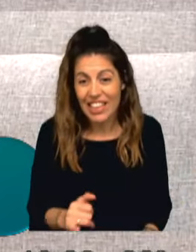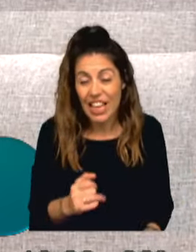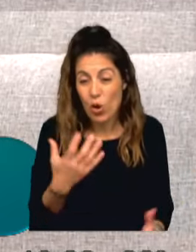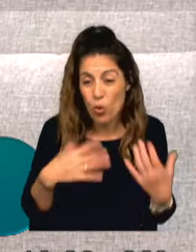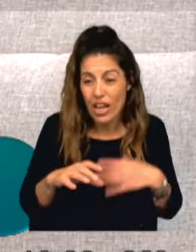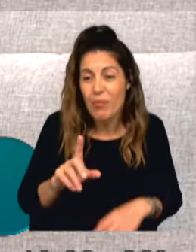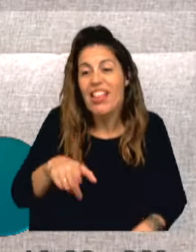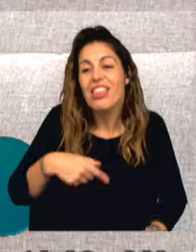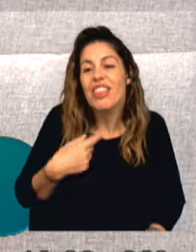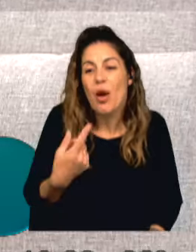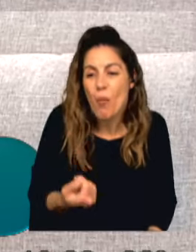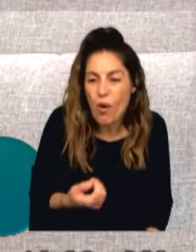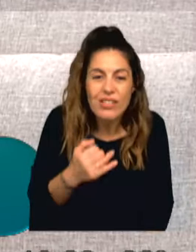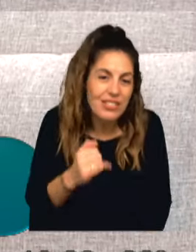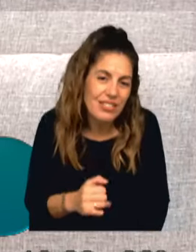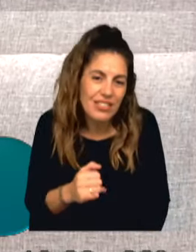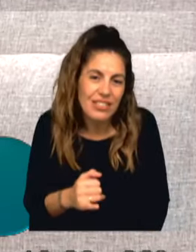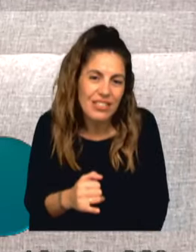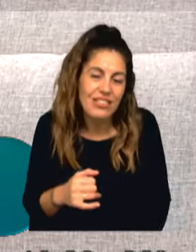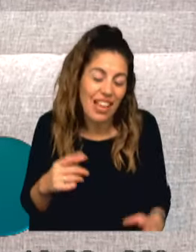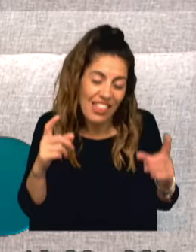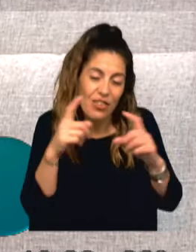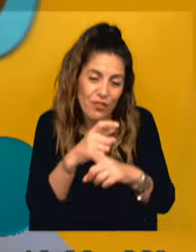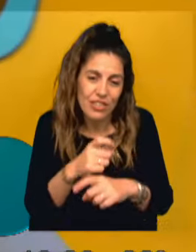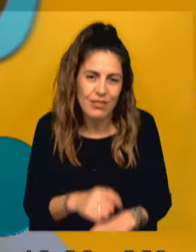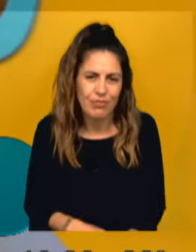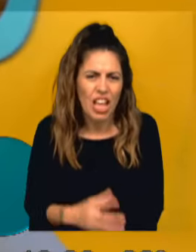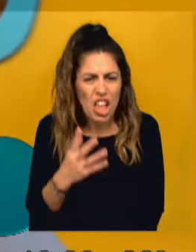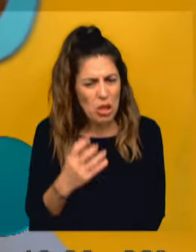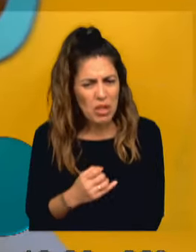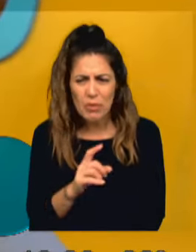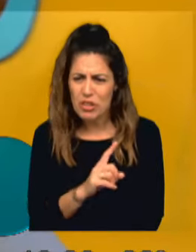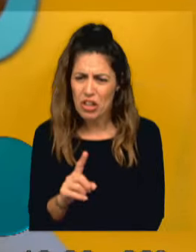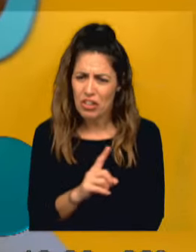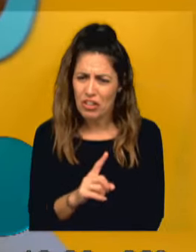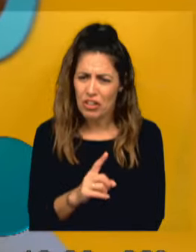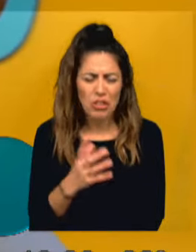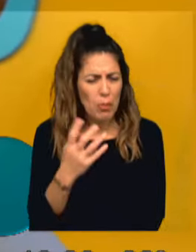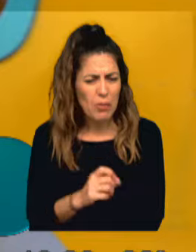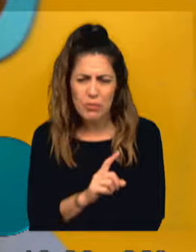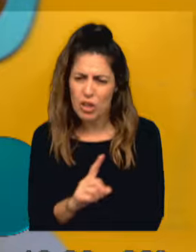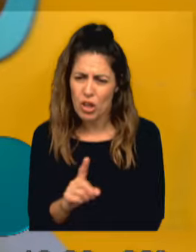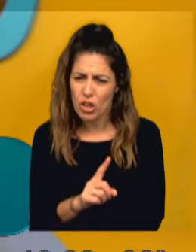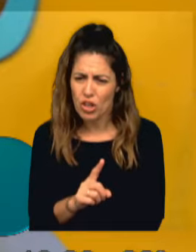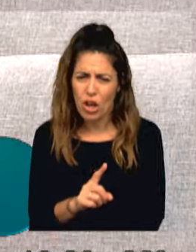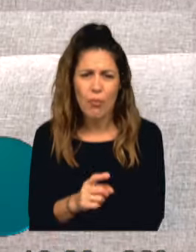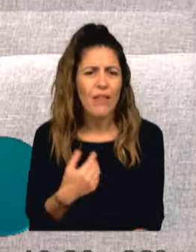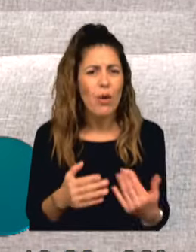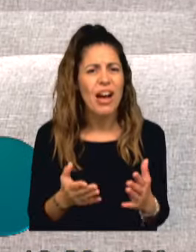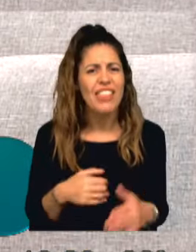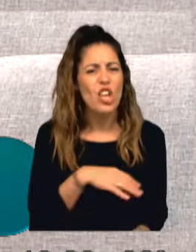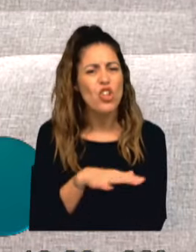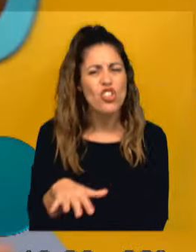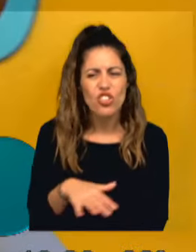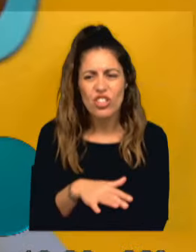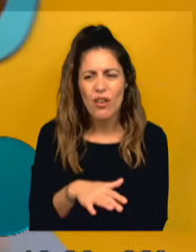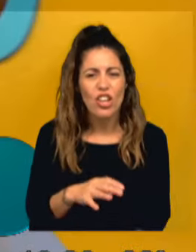que después Sí es bastante complejo no me deprimió tanto la columna no entramos más a lo social no porque